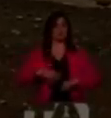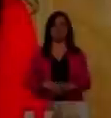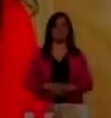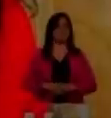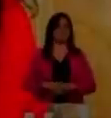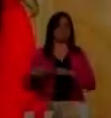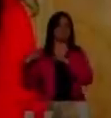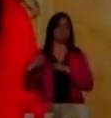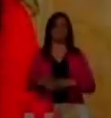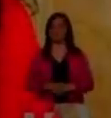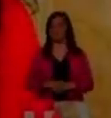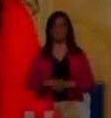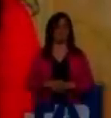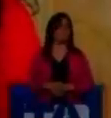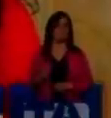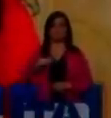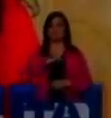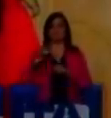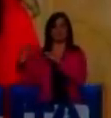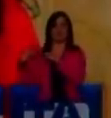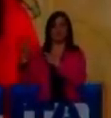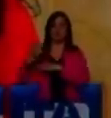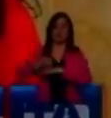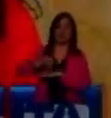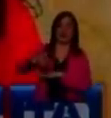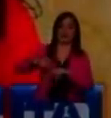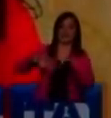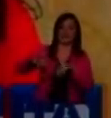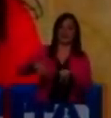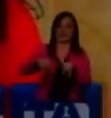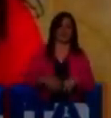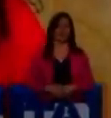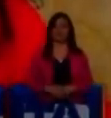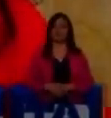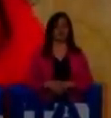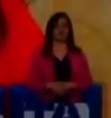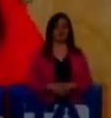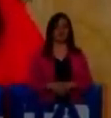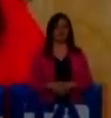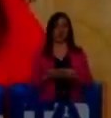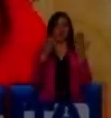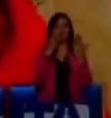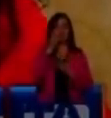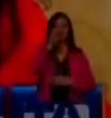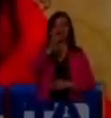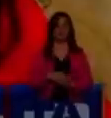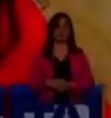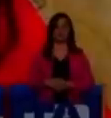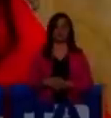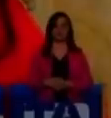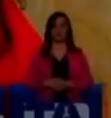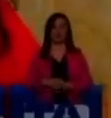la obra. El INPC no tiene competencia para autorizar obra pública. Esta ha